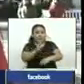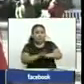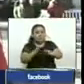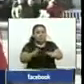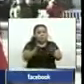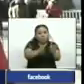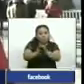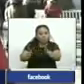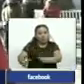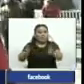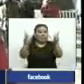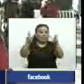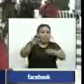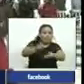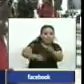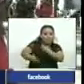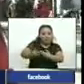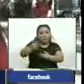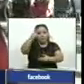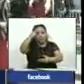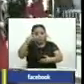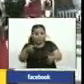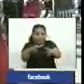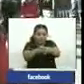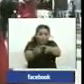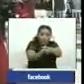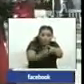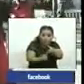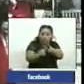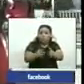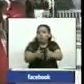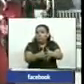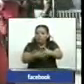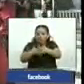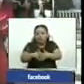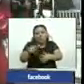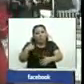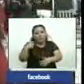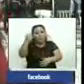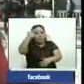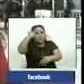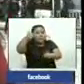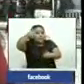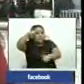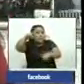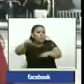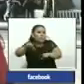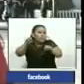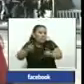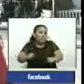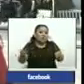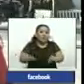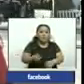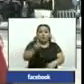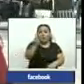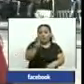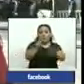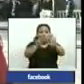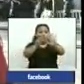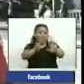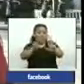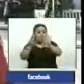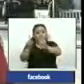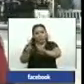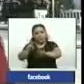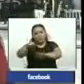políticas y comerciales, representantes de la Comisión de Comercio Estadounidense estiman que el acuerdo podría crear entre 176 mil